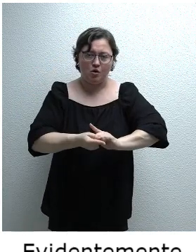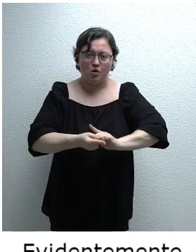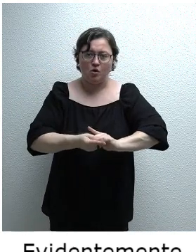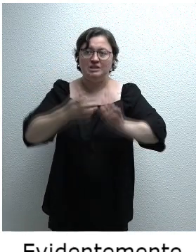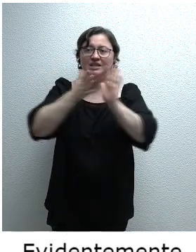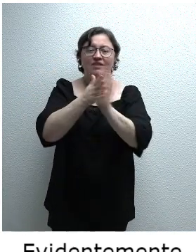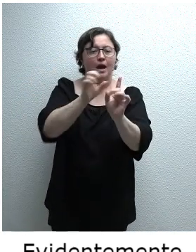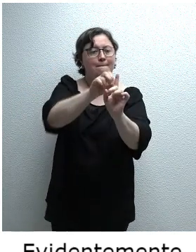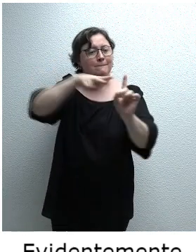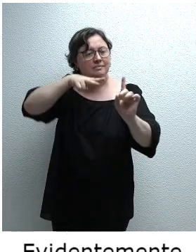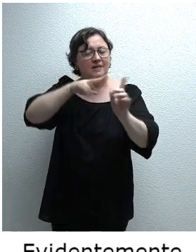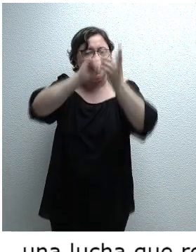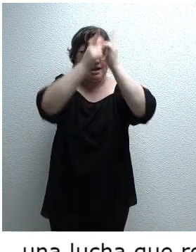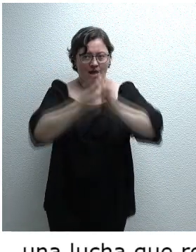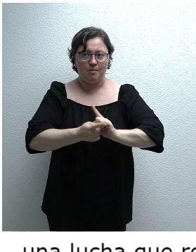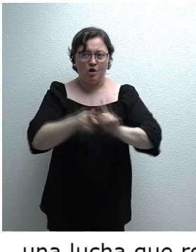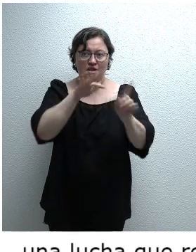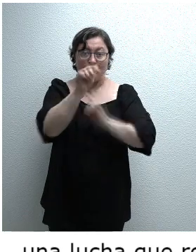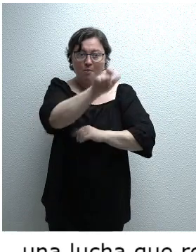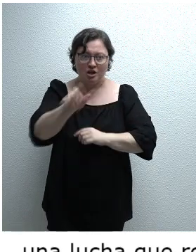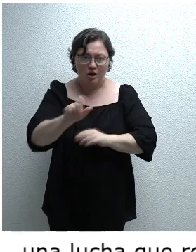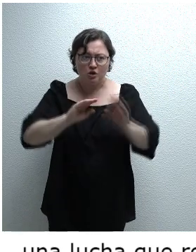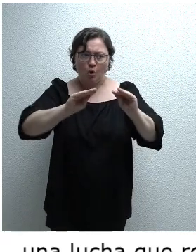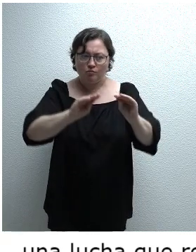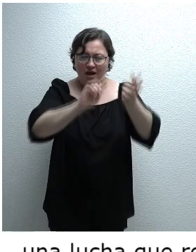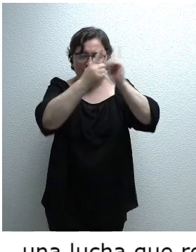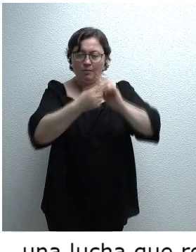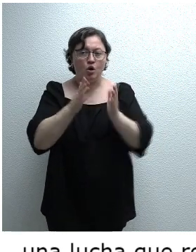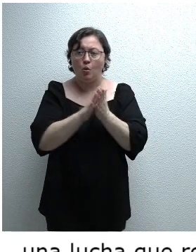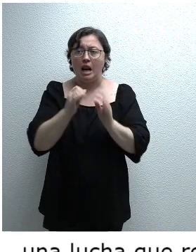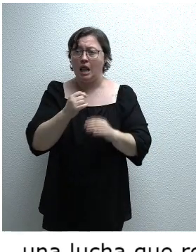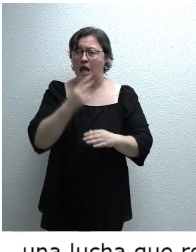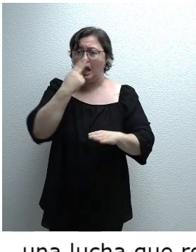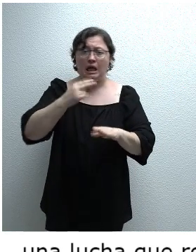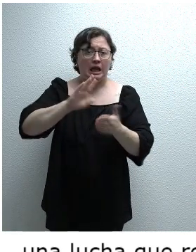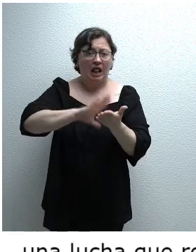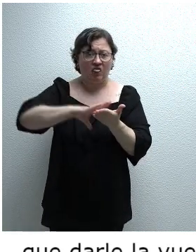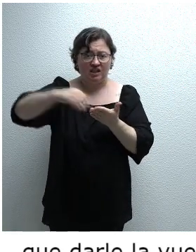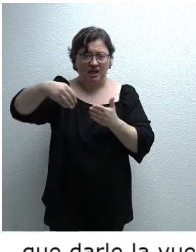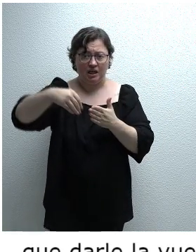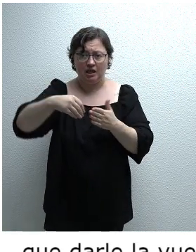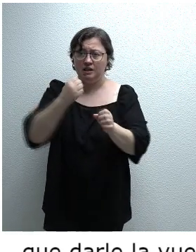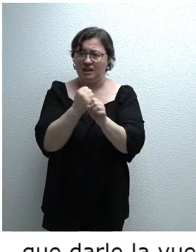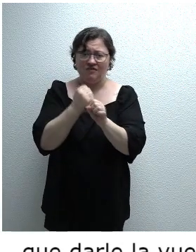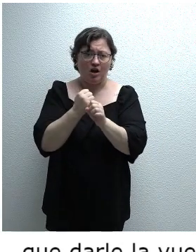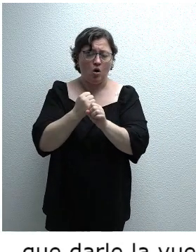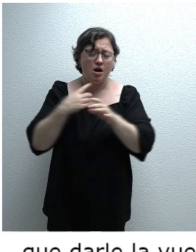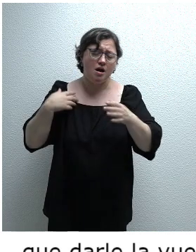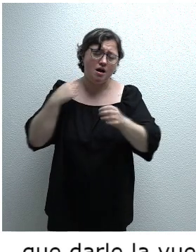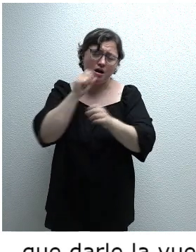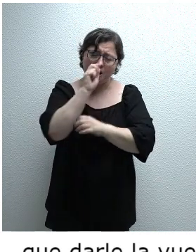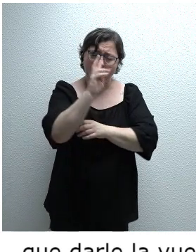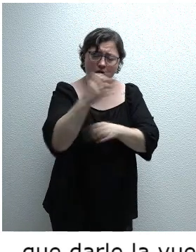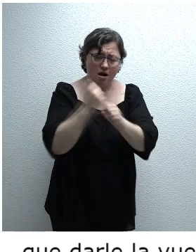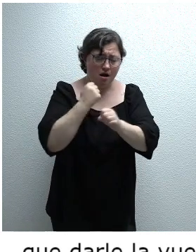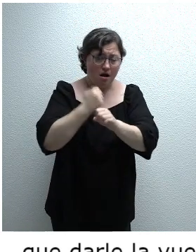la percepción de la situación de estas personas como un calcetín. Llevamos muchos años trabajando en eso y estamos en